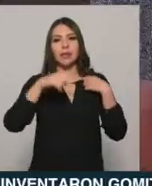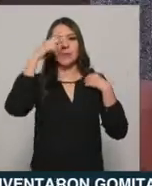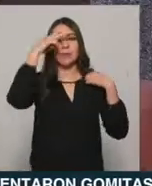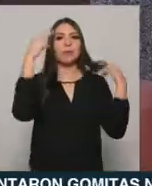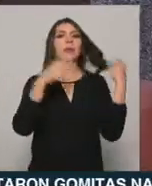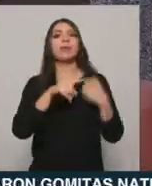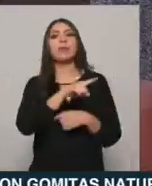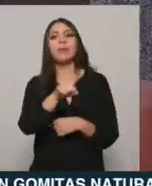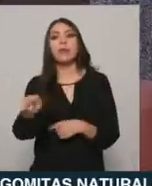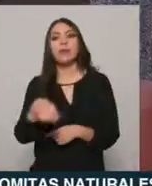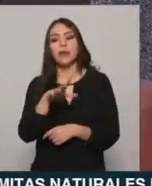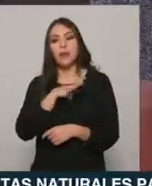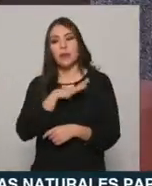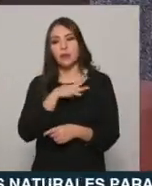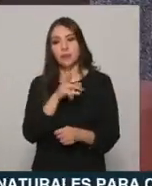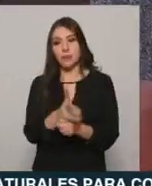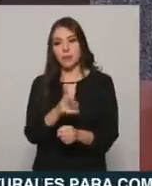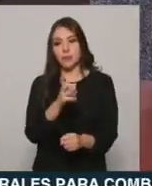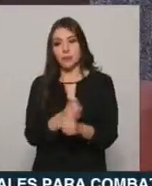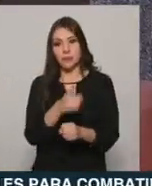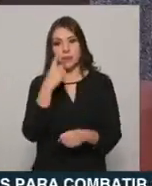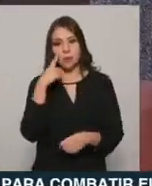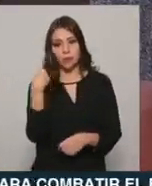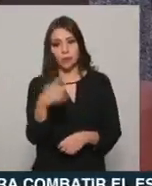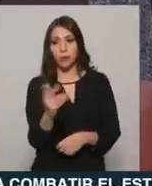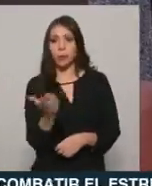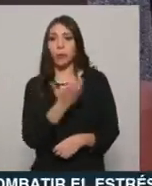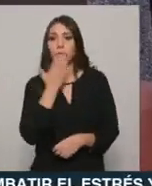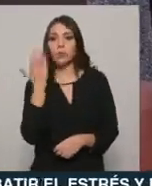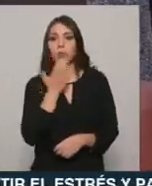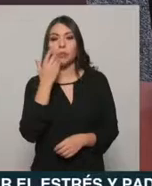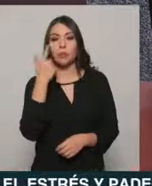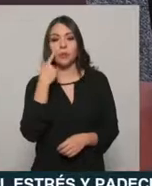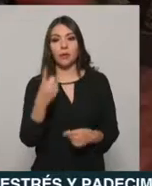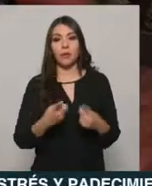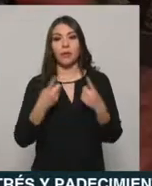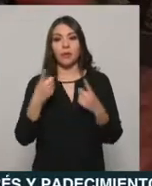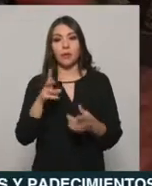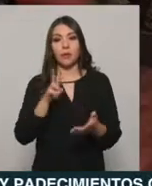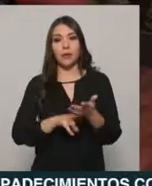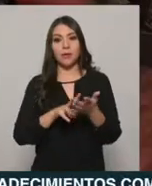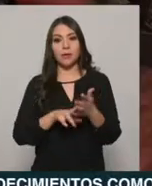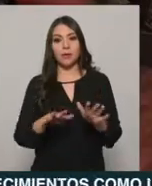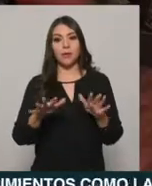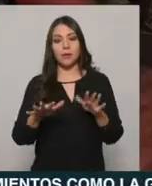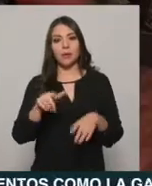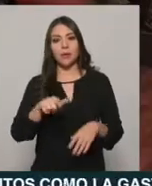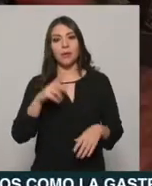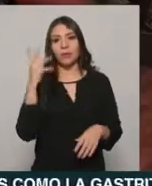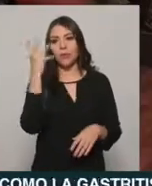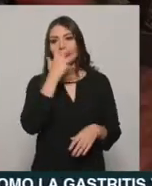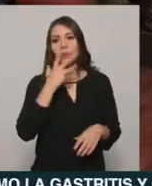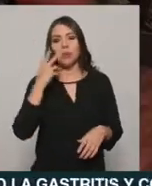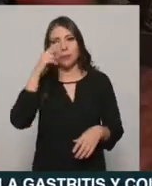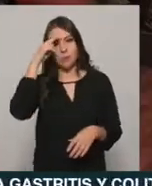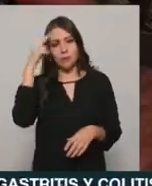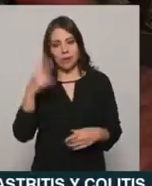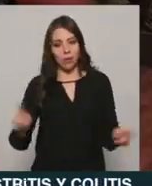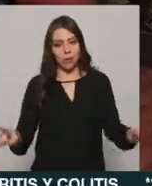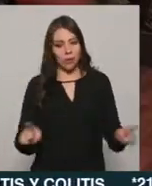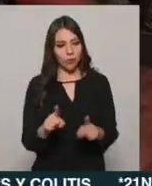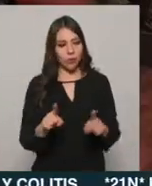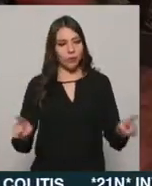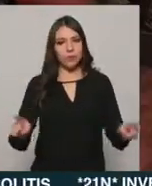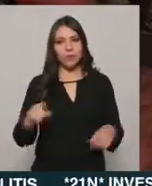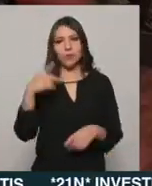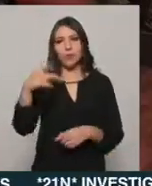supuesto estás contemplado como parte de las tradiciones de enaltecer de verdad nuestra maravillosa música mexicana, que además tú provienes